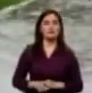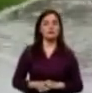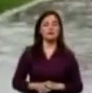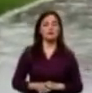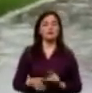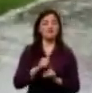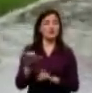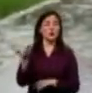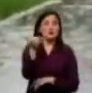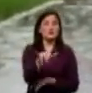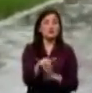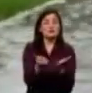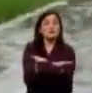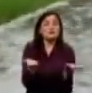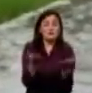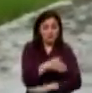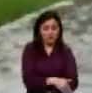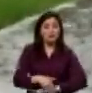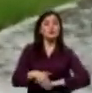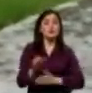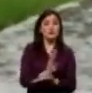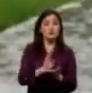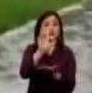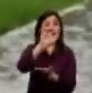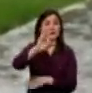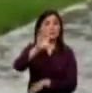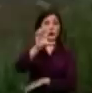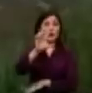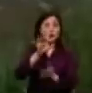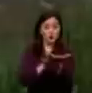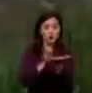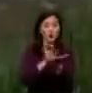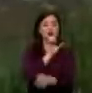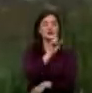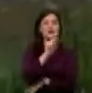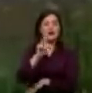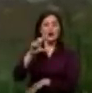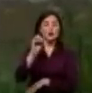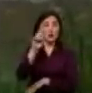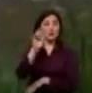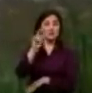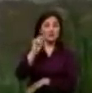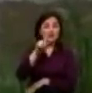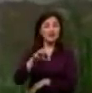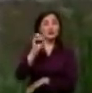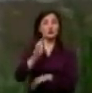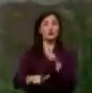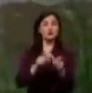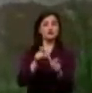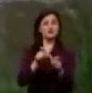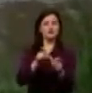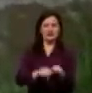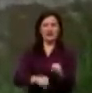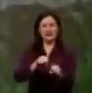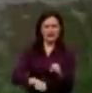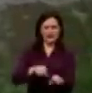Una situación similar se presenta en las calles del barrio 3 de Julio, en el cantón San Lorenzo. Según los moradores, a más del mal estado